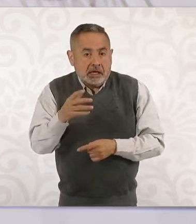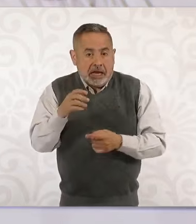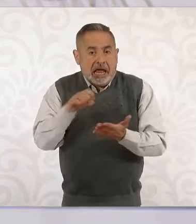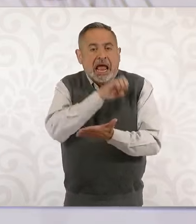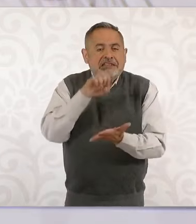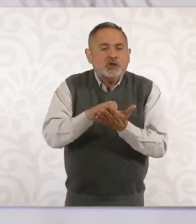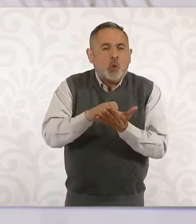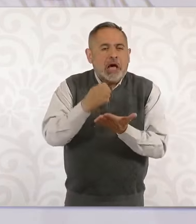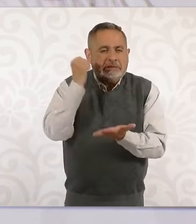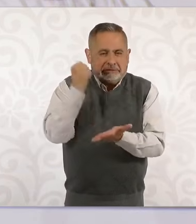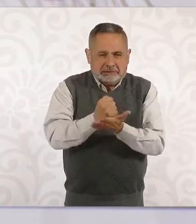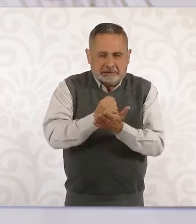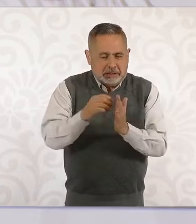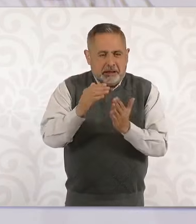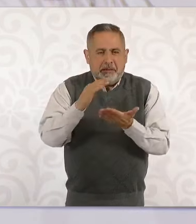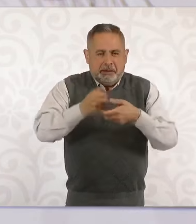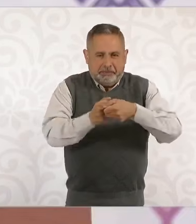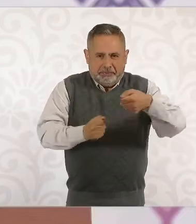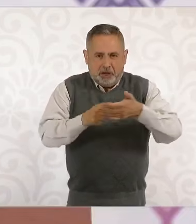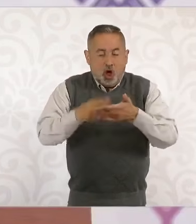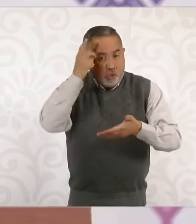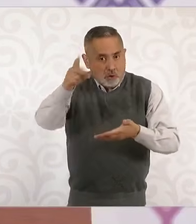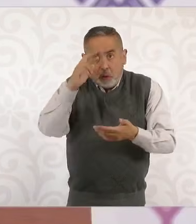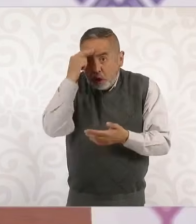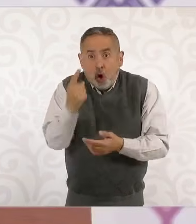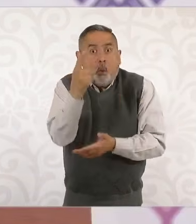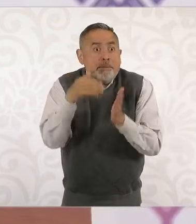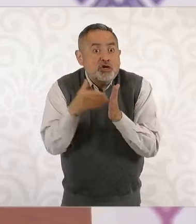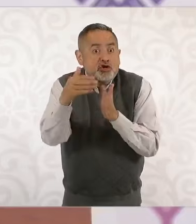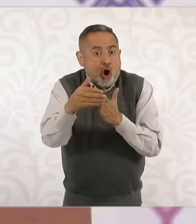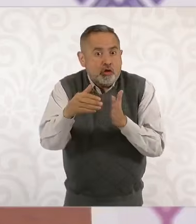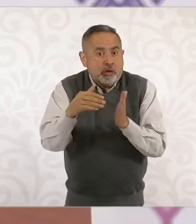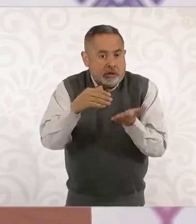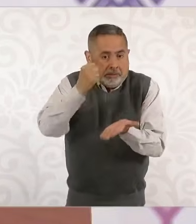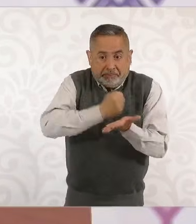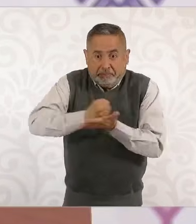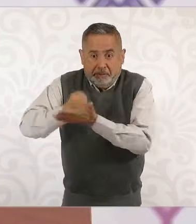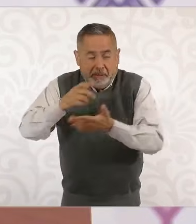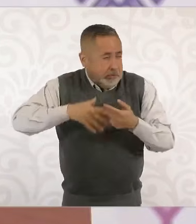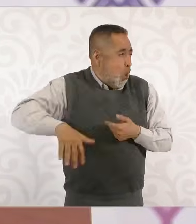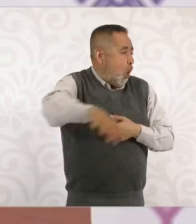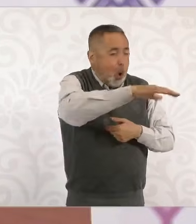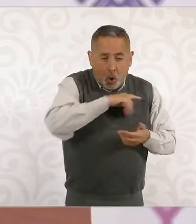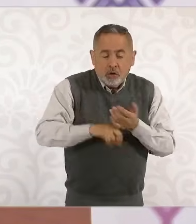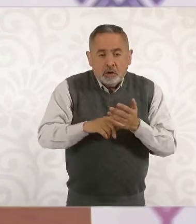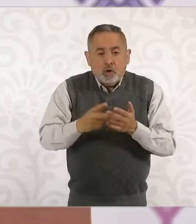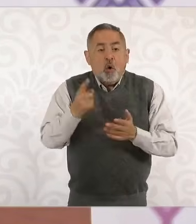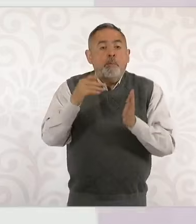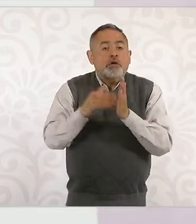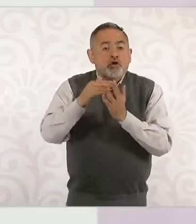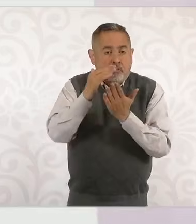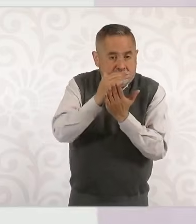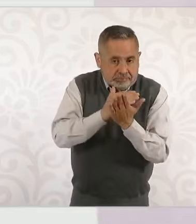programa de escrituración, recuerden que son 1 millón de escrituras, más allá del programa de vivienda para el bienestar o